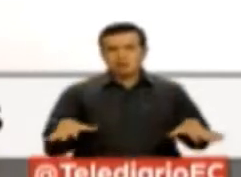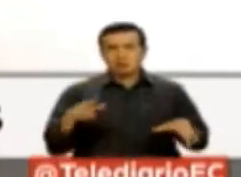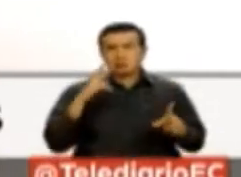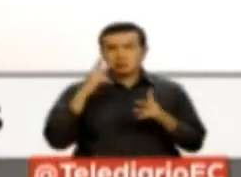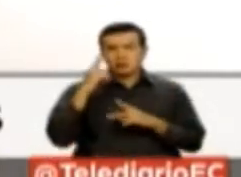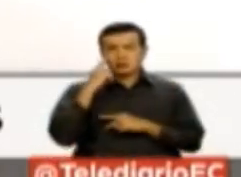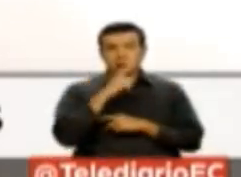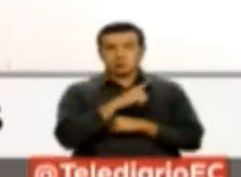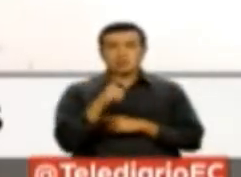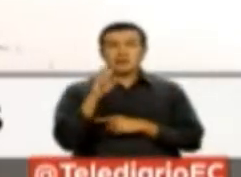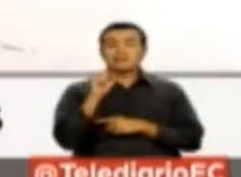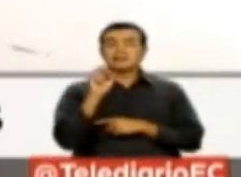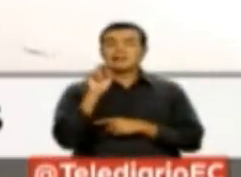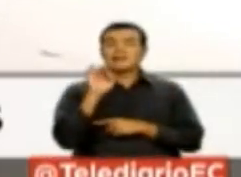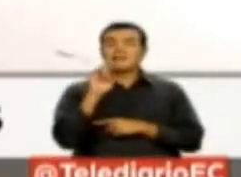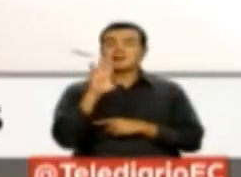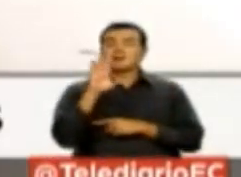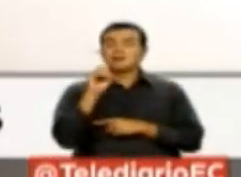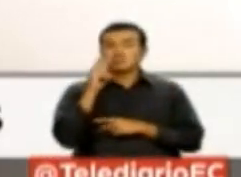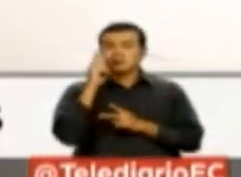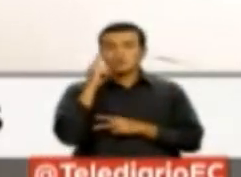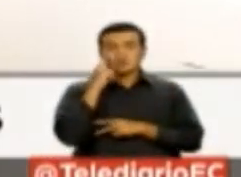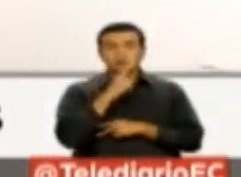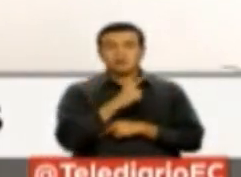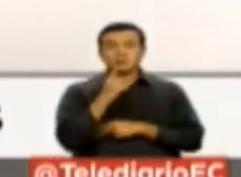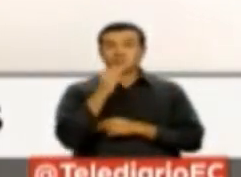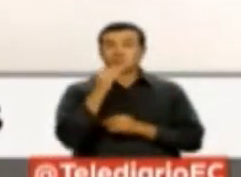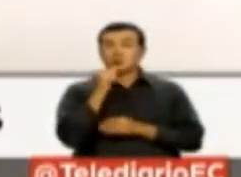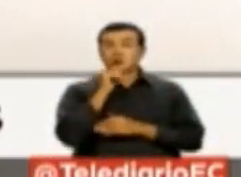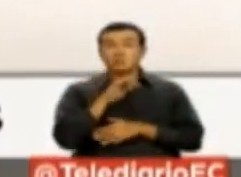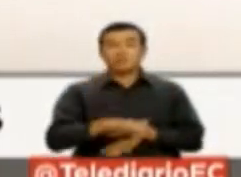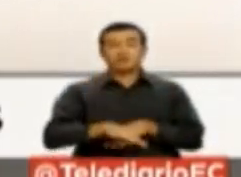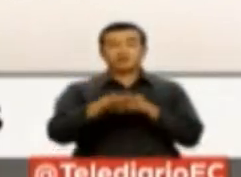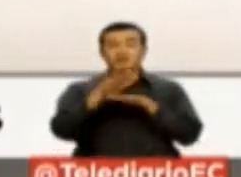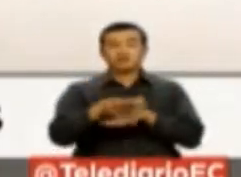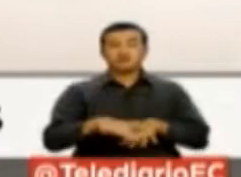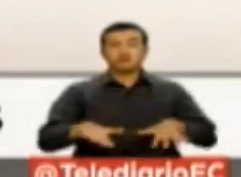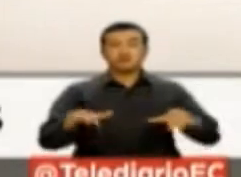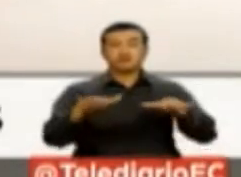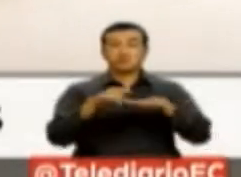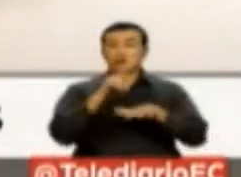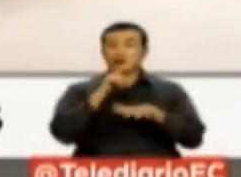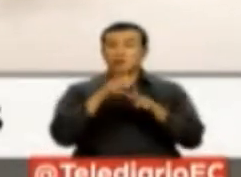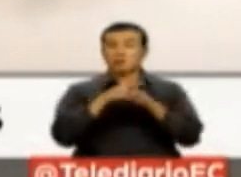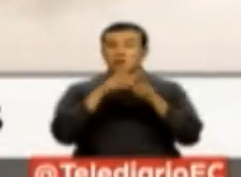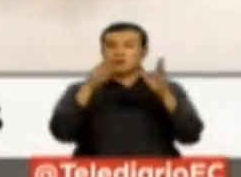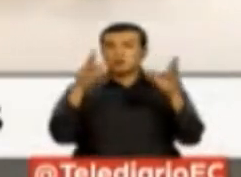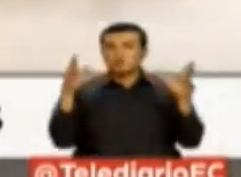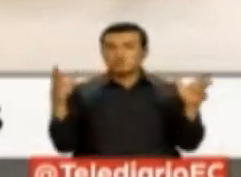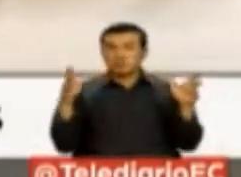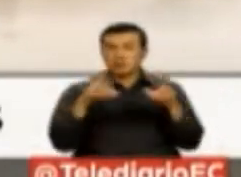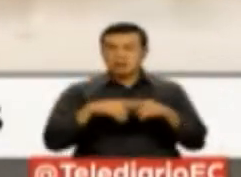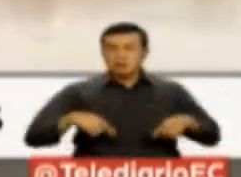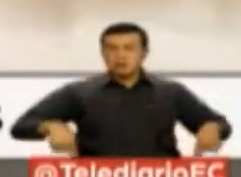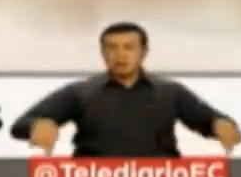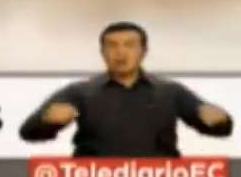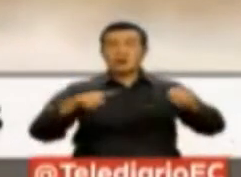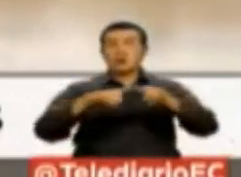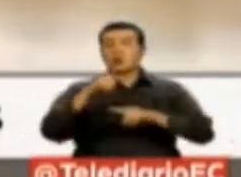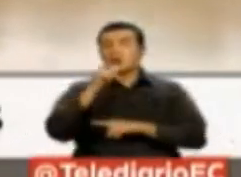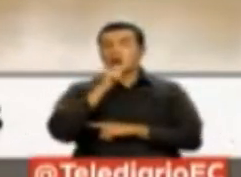de la cooperativa san francisco 2 como vemos hay gran cantidad de agua se trata de una zanja de una laguna